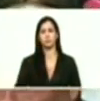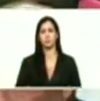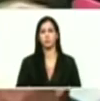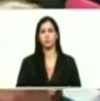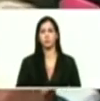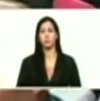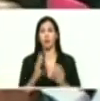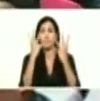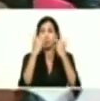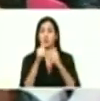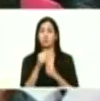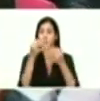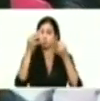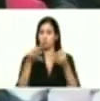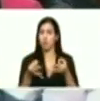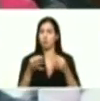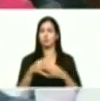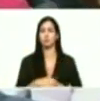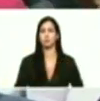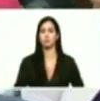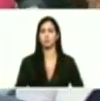administrados correctamente